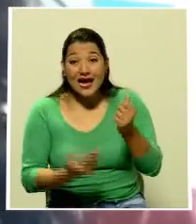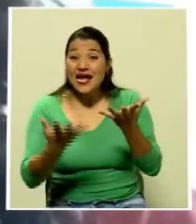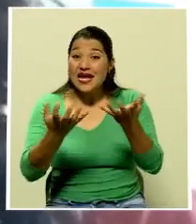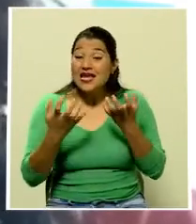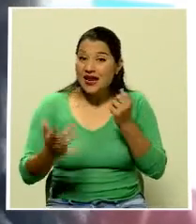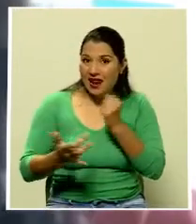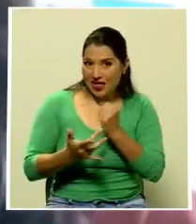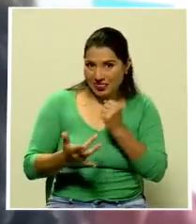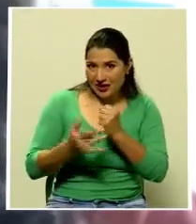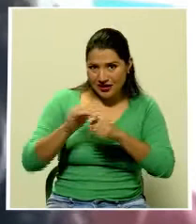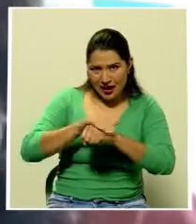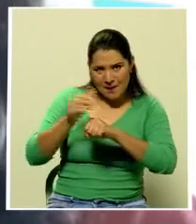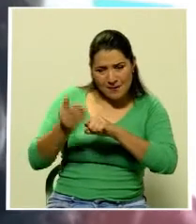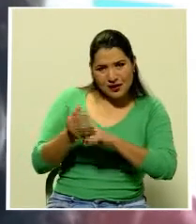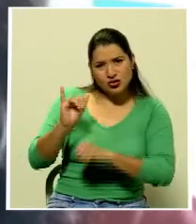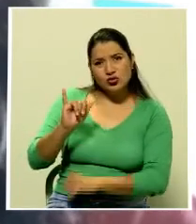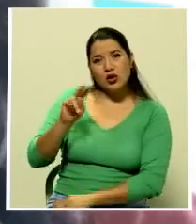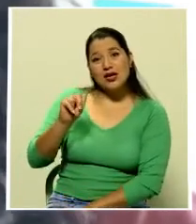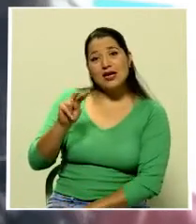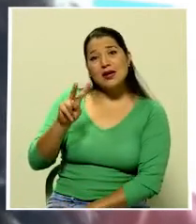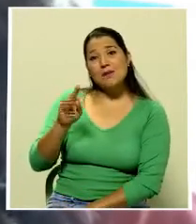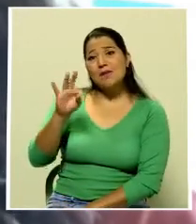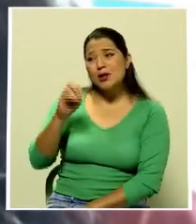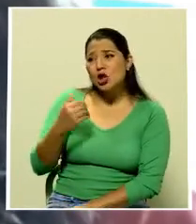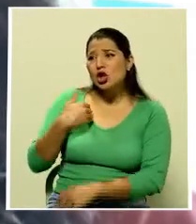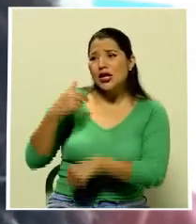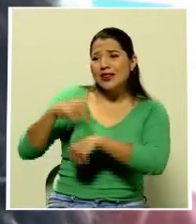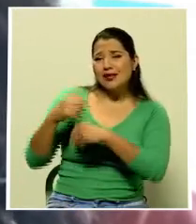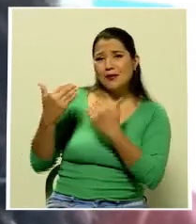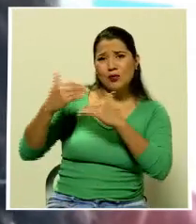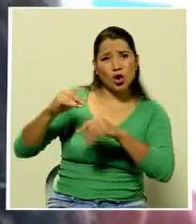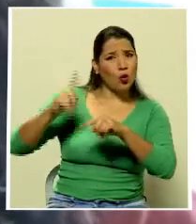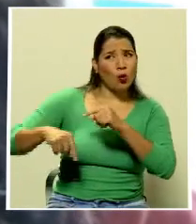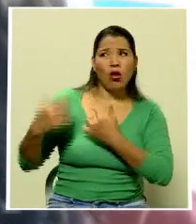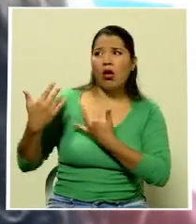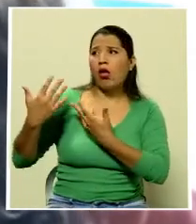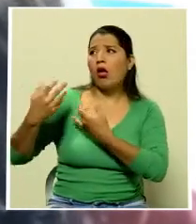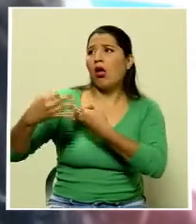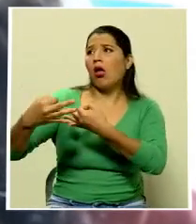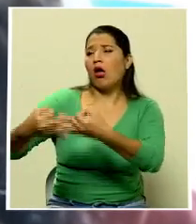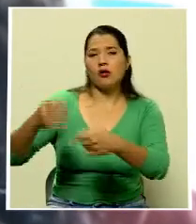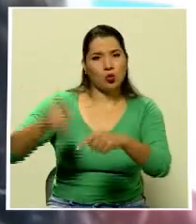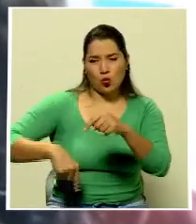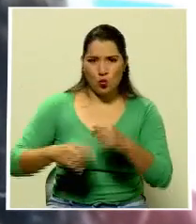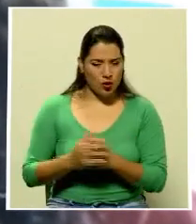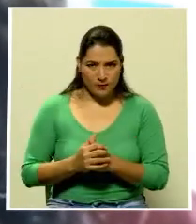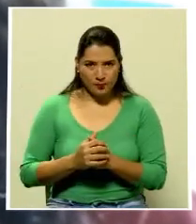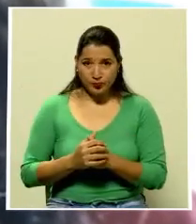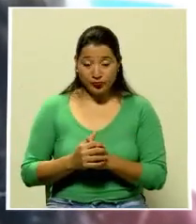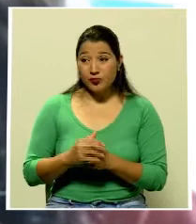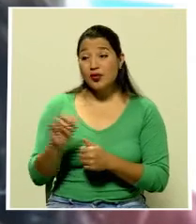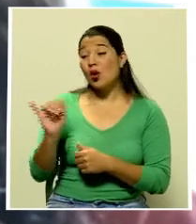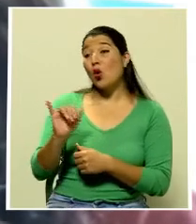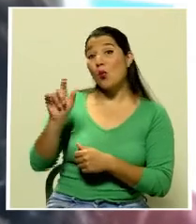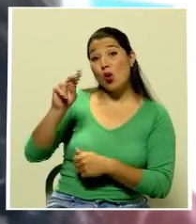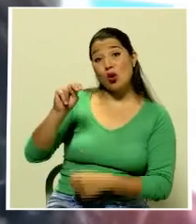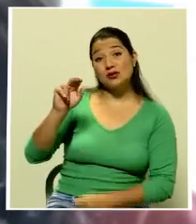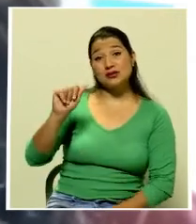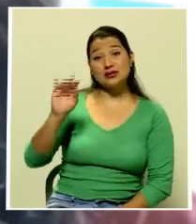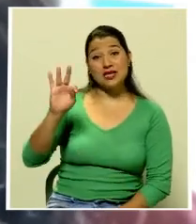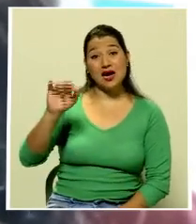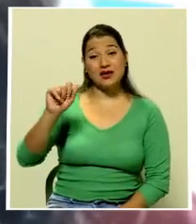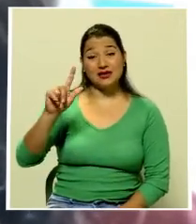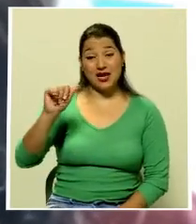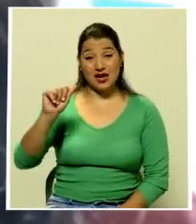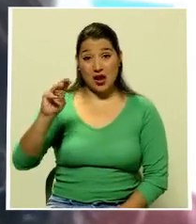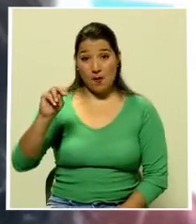tiempo contado, no pueden esperar más, al punto que las mismas víctimas, en el caso de Octavia Murillo, ¿verdad? Con la